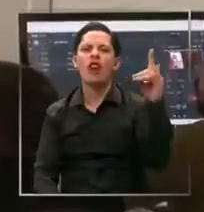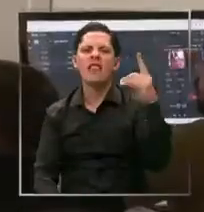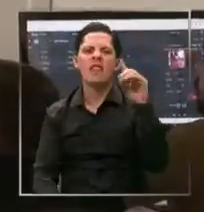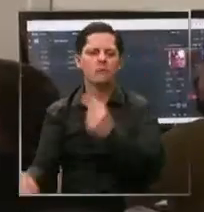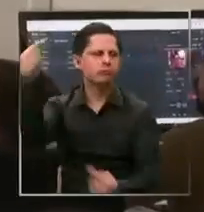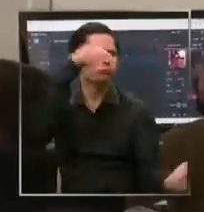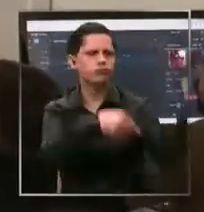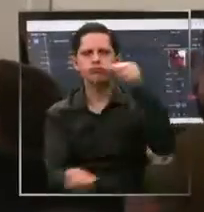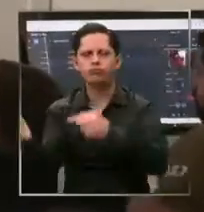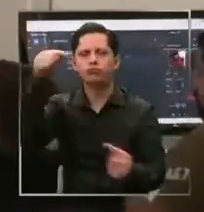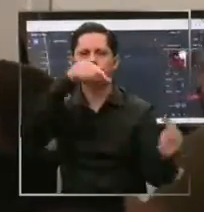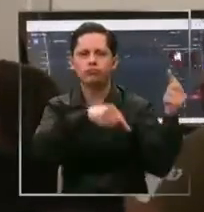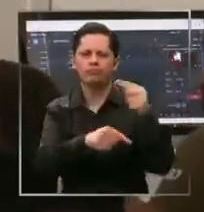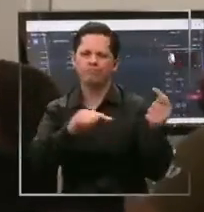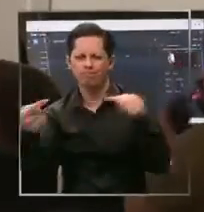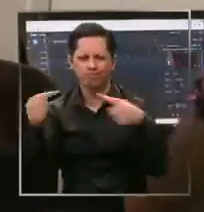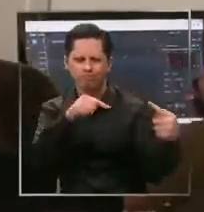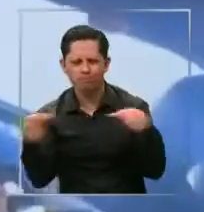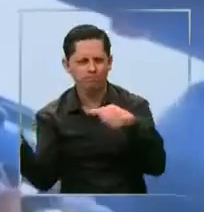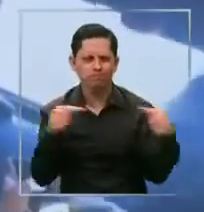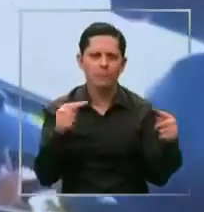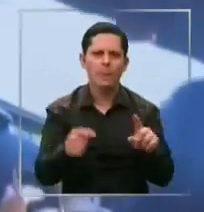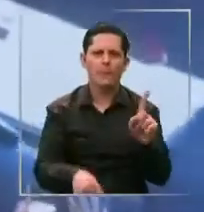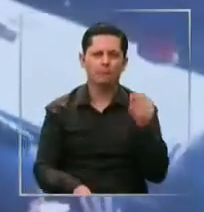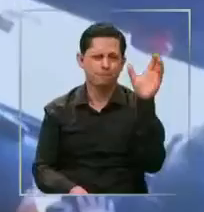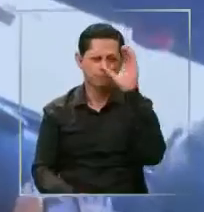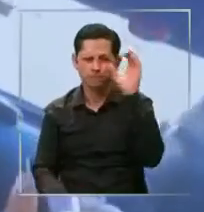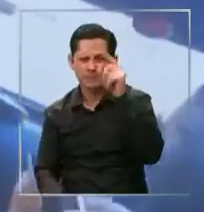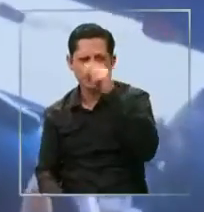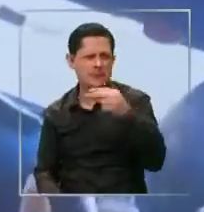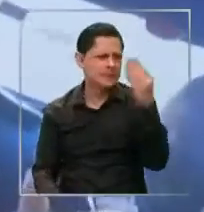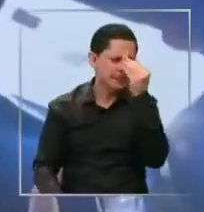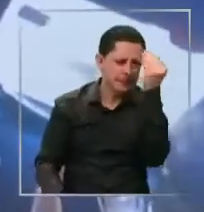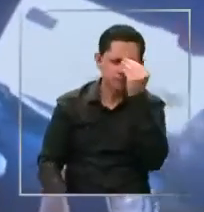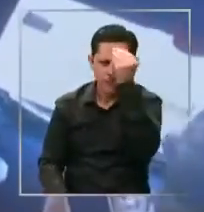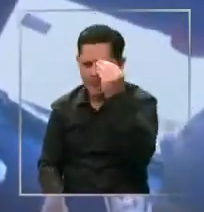torno a las medidas de seguridad, la preocupación número 1 de los chilenos por estos días.